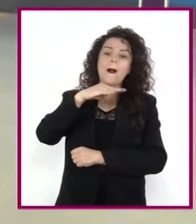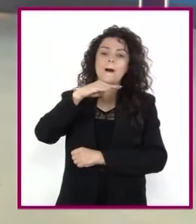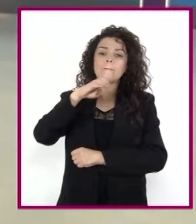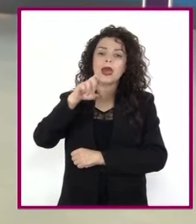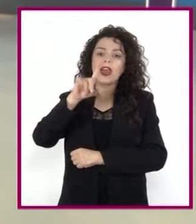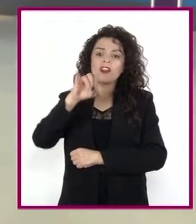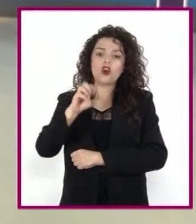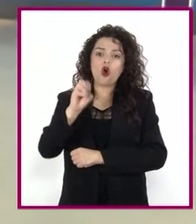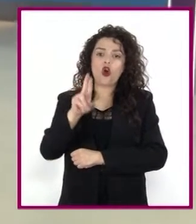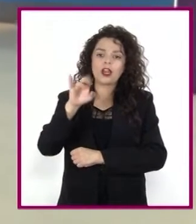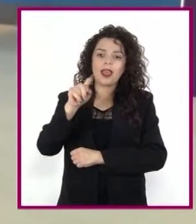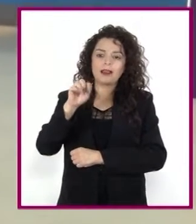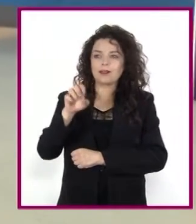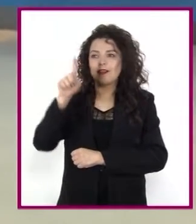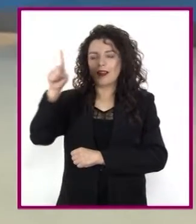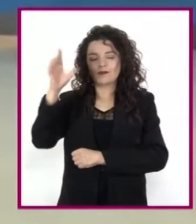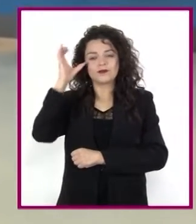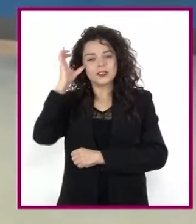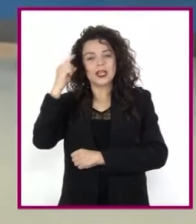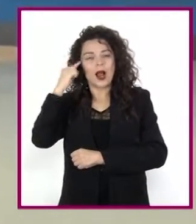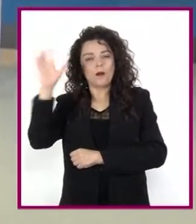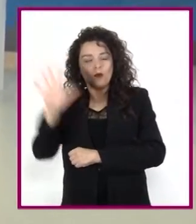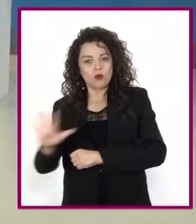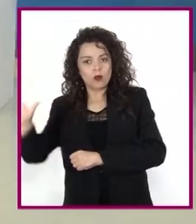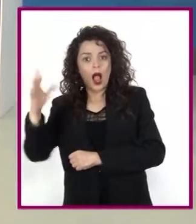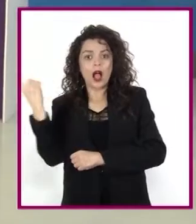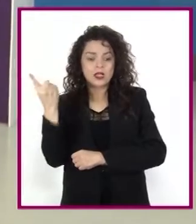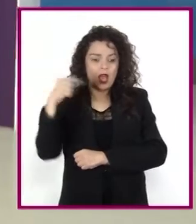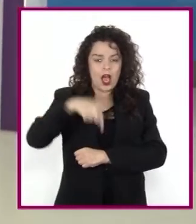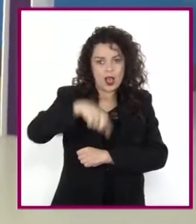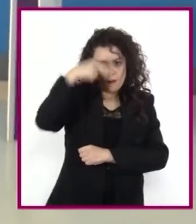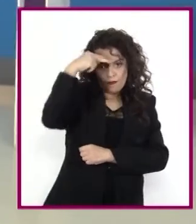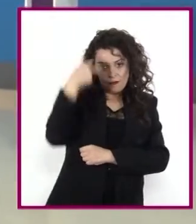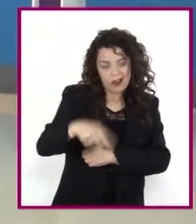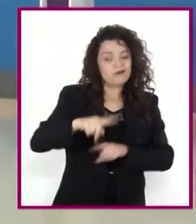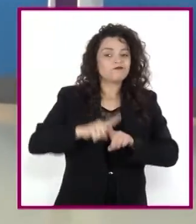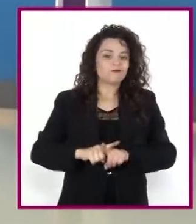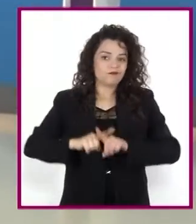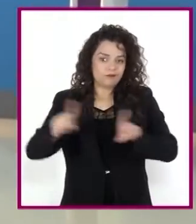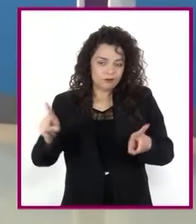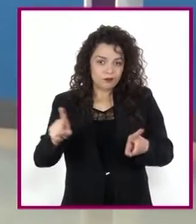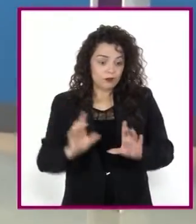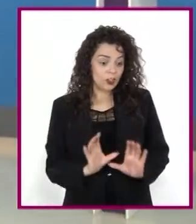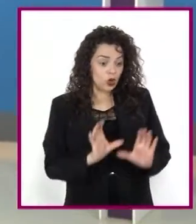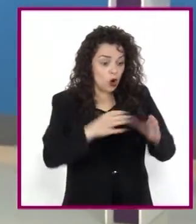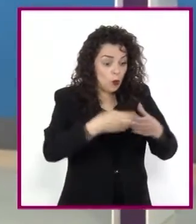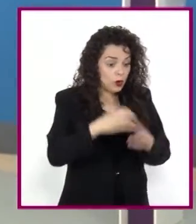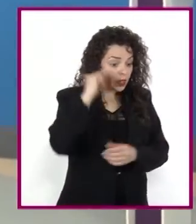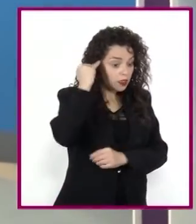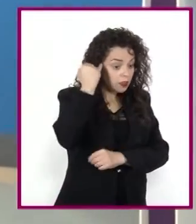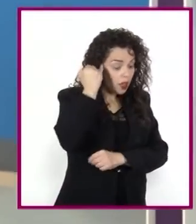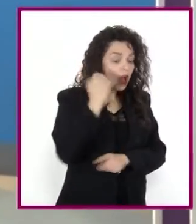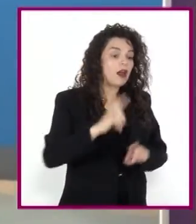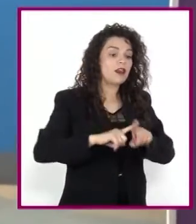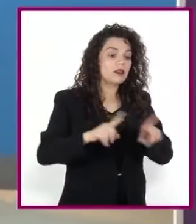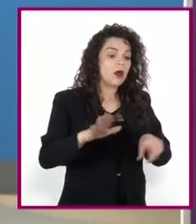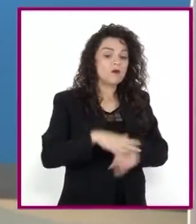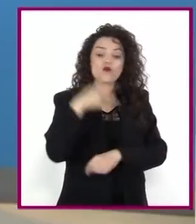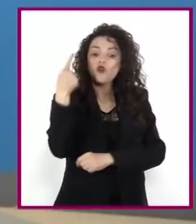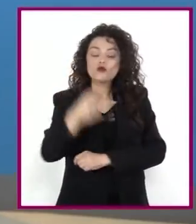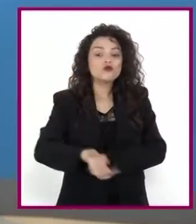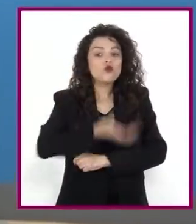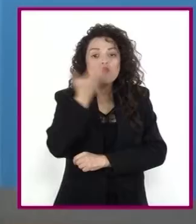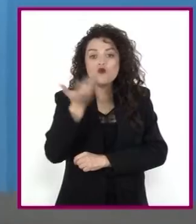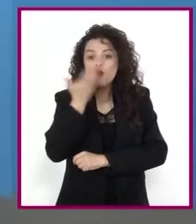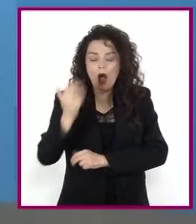Incluso dentro de nuestro país, el significado puede variar si aplica en una comunidad indígena que se rige por sus usos y